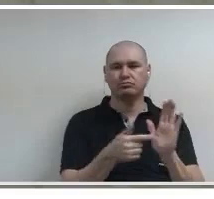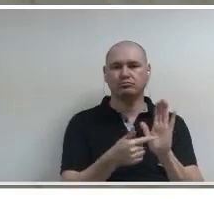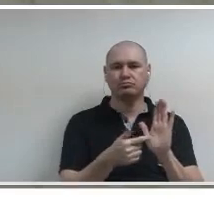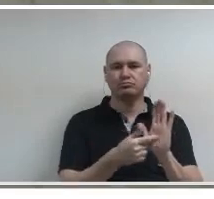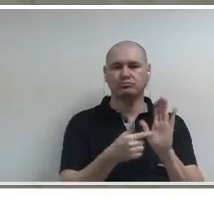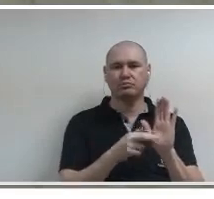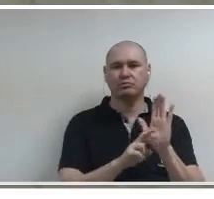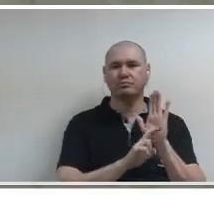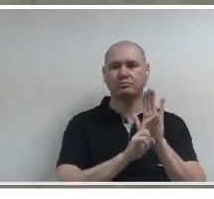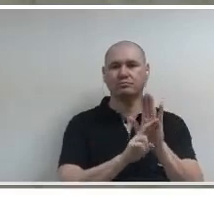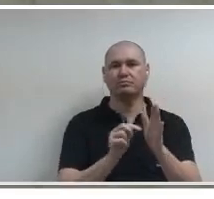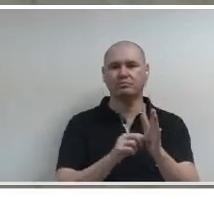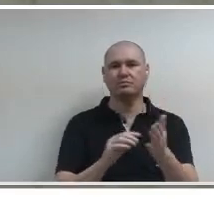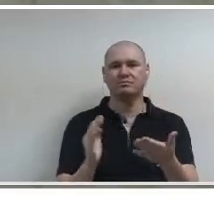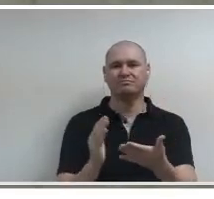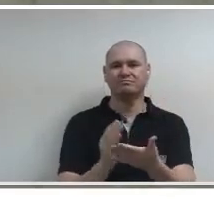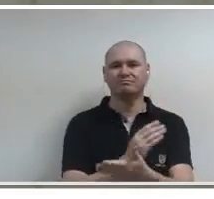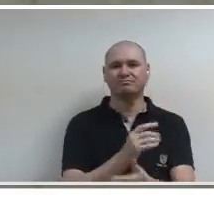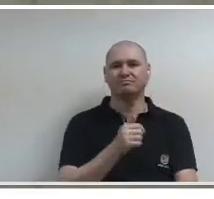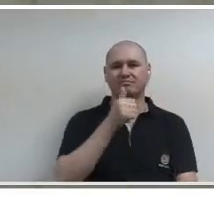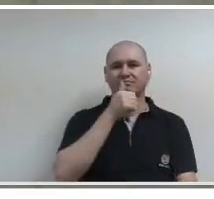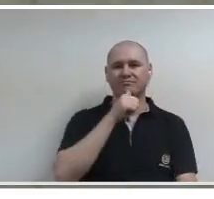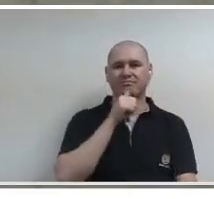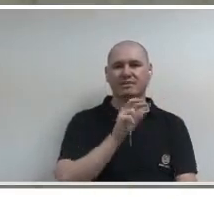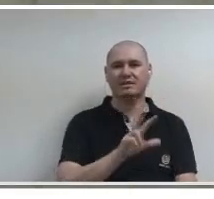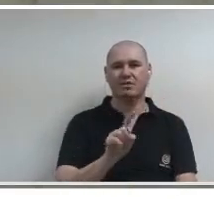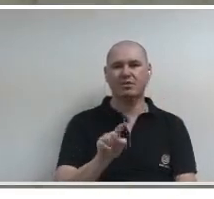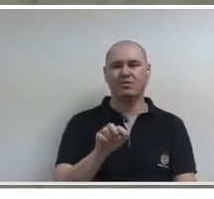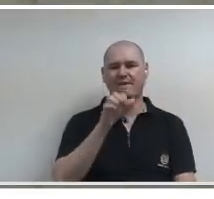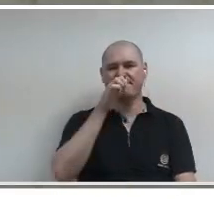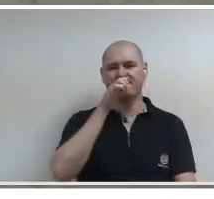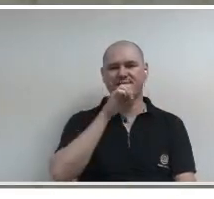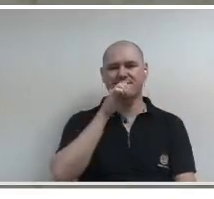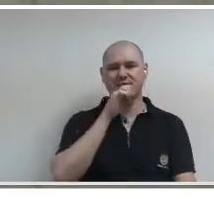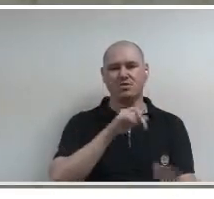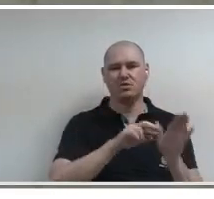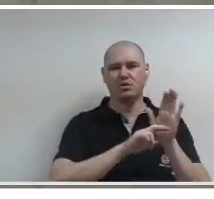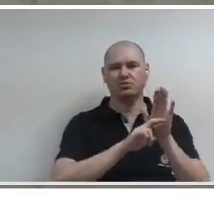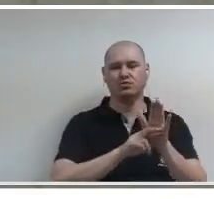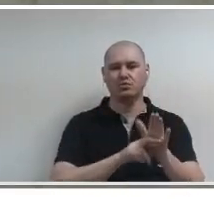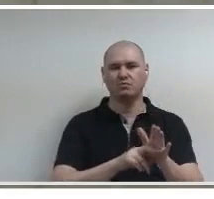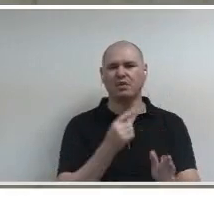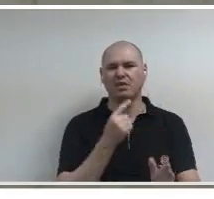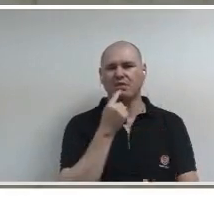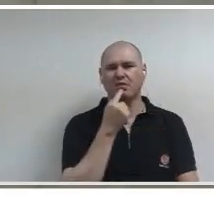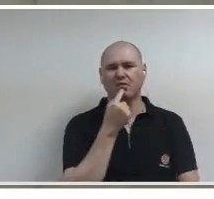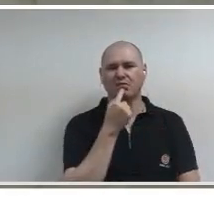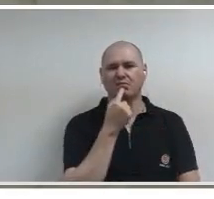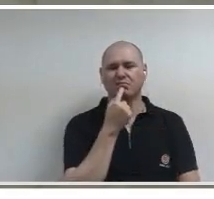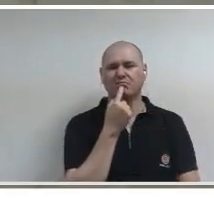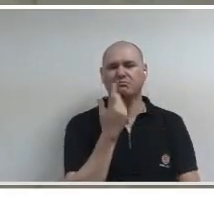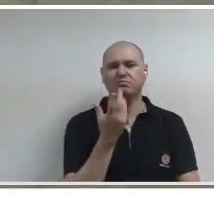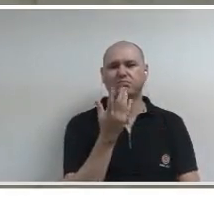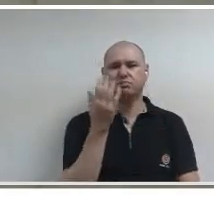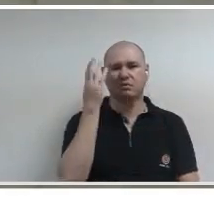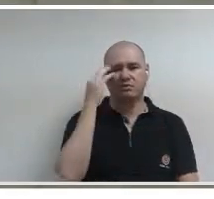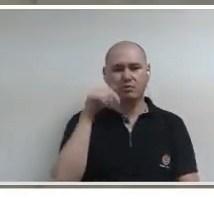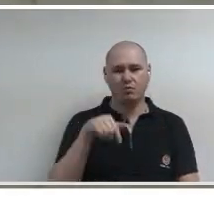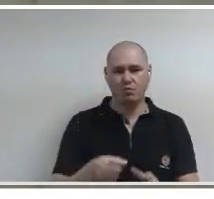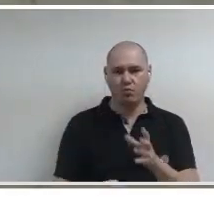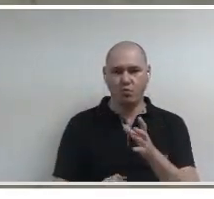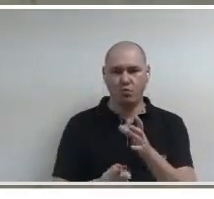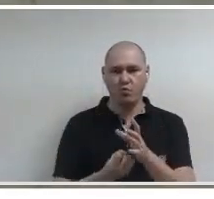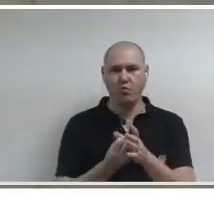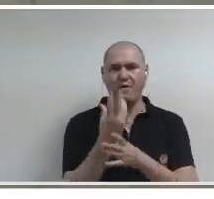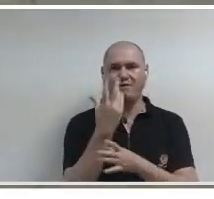deroga el artículo 31 de la acordada Ah, tenía 1066 acordada barra artículo 2006 31, y Yeyeque así ya que está 1066 aprobada barra